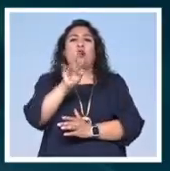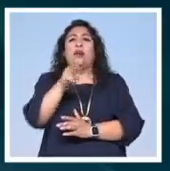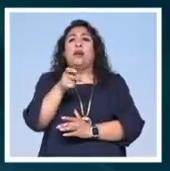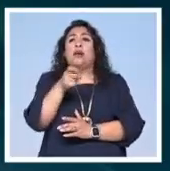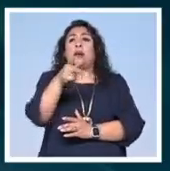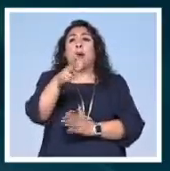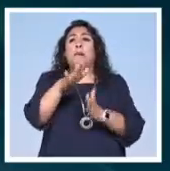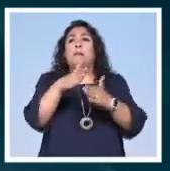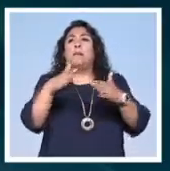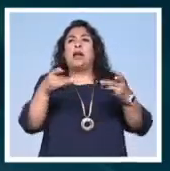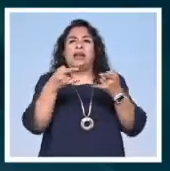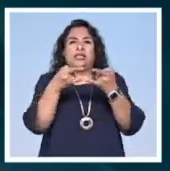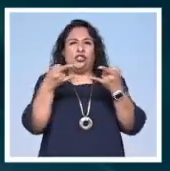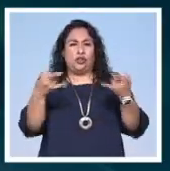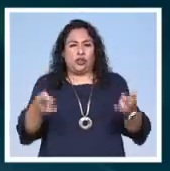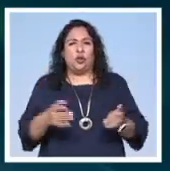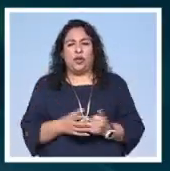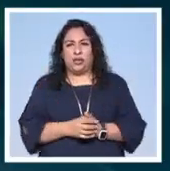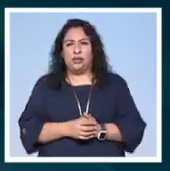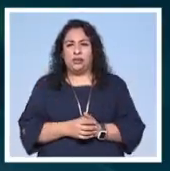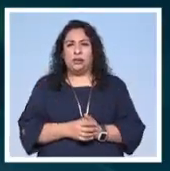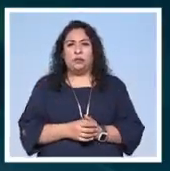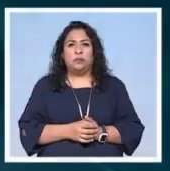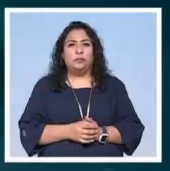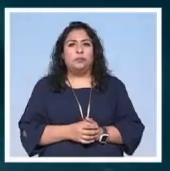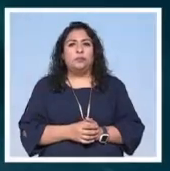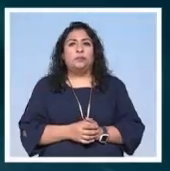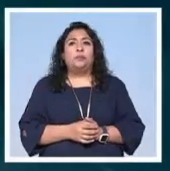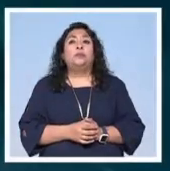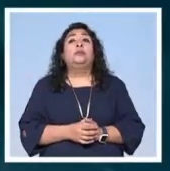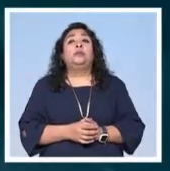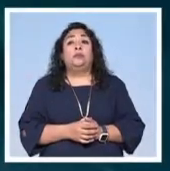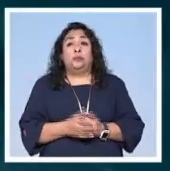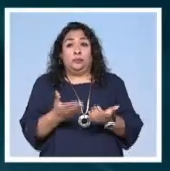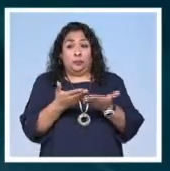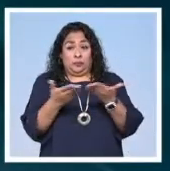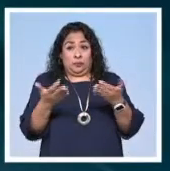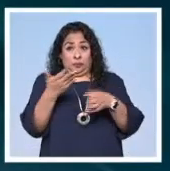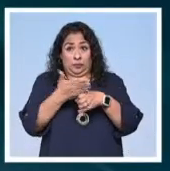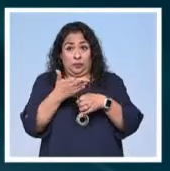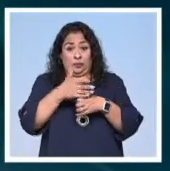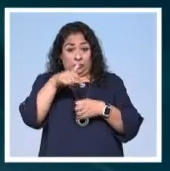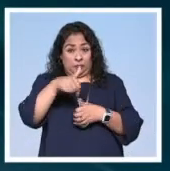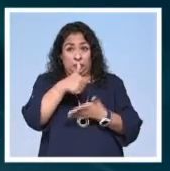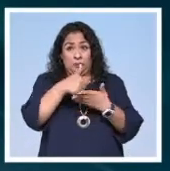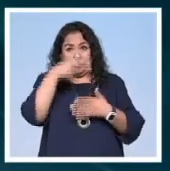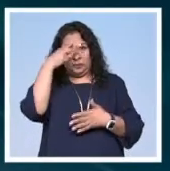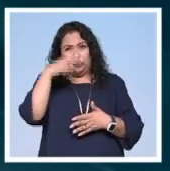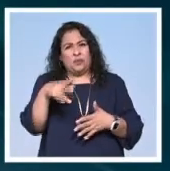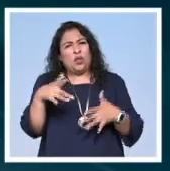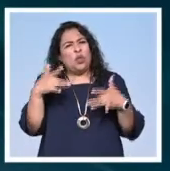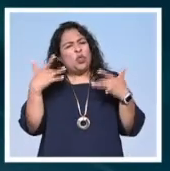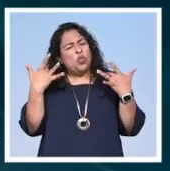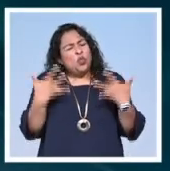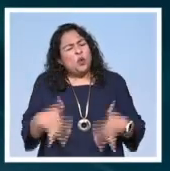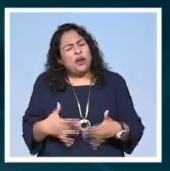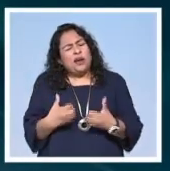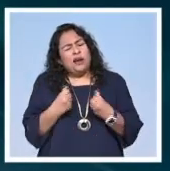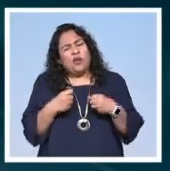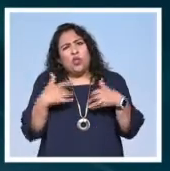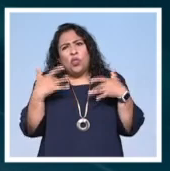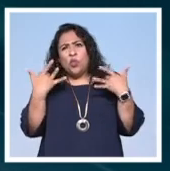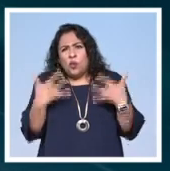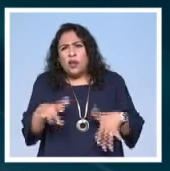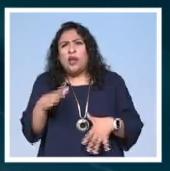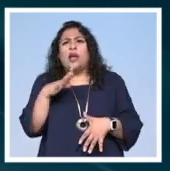mar de historias en estos momentos la Ciudad de México me duele terriblemente